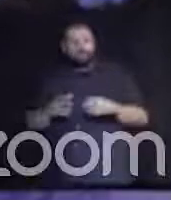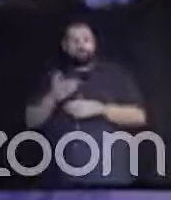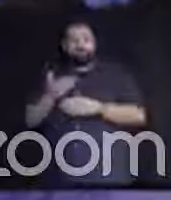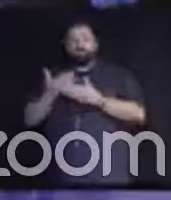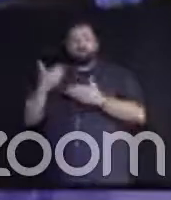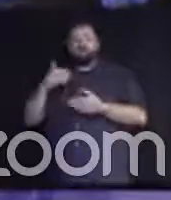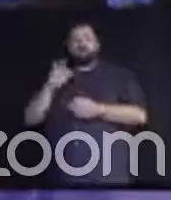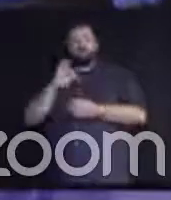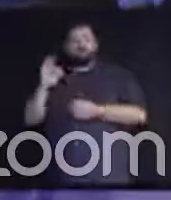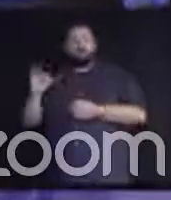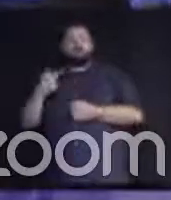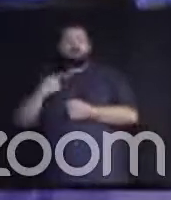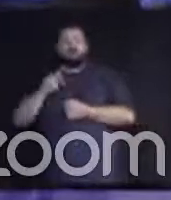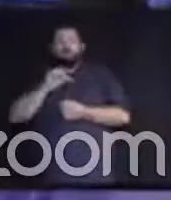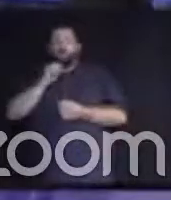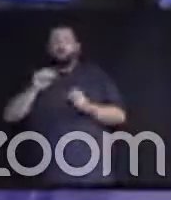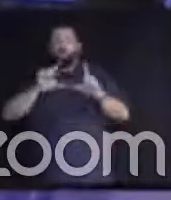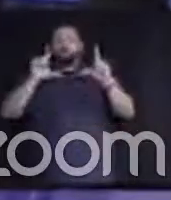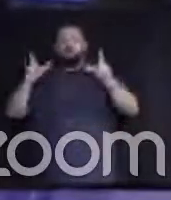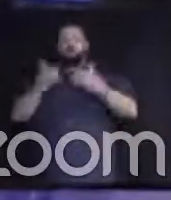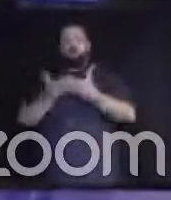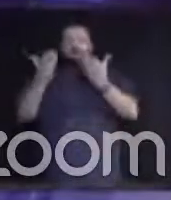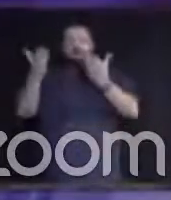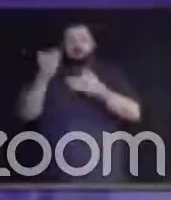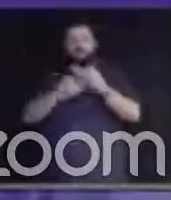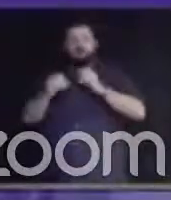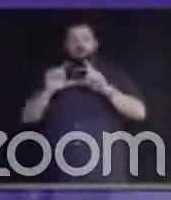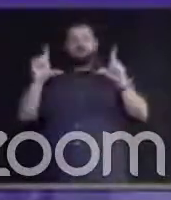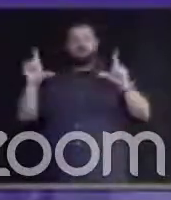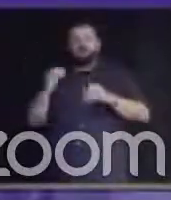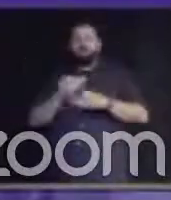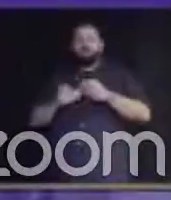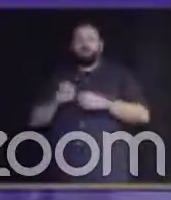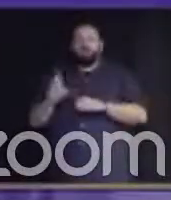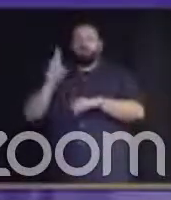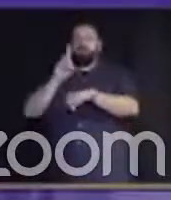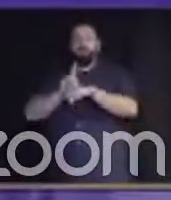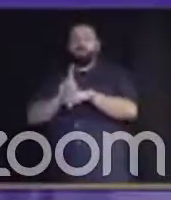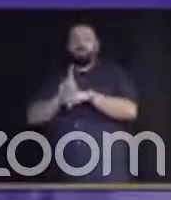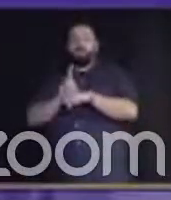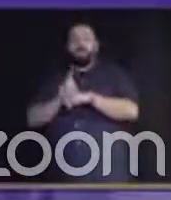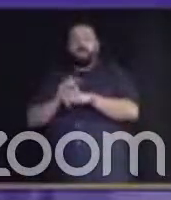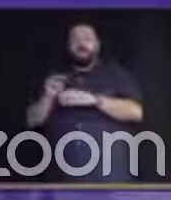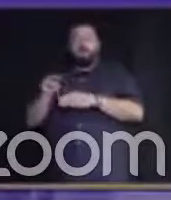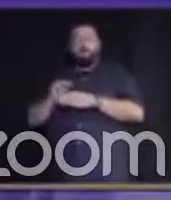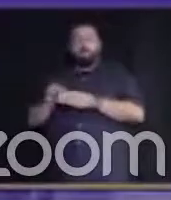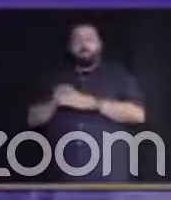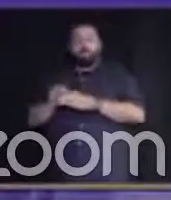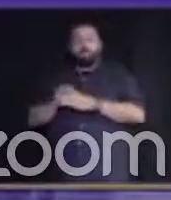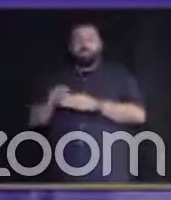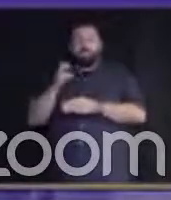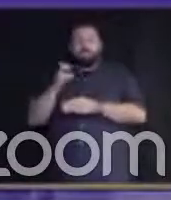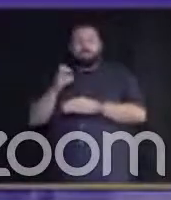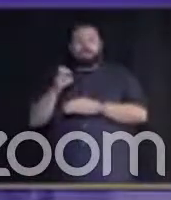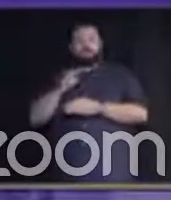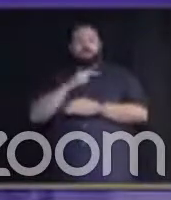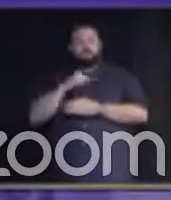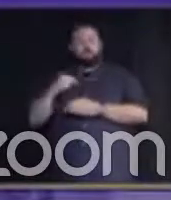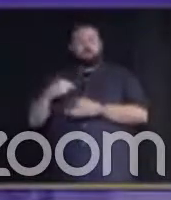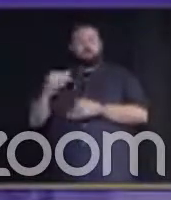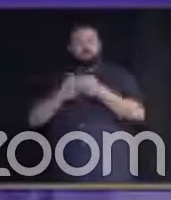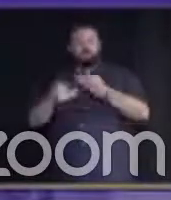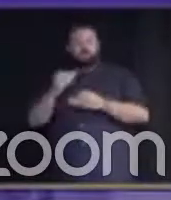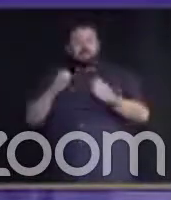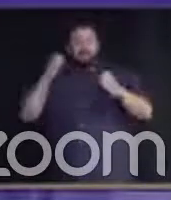la fecha, les tenía que decir eso. Adelante, por favor, la diapositiva Día Morado, que es nuestro evento de junta